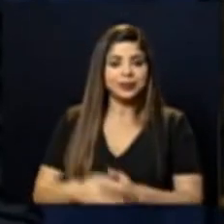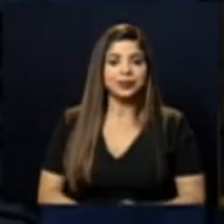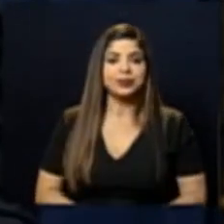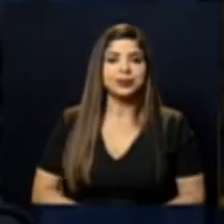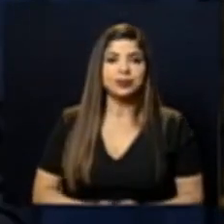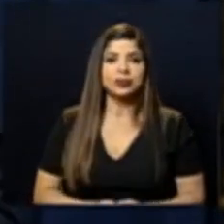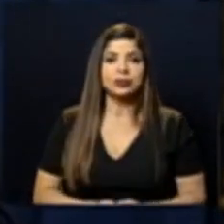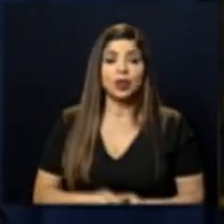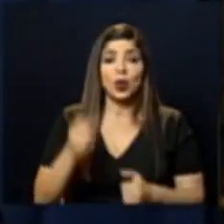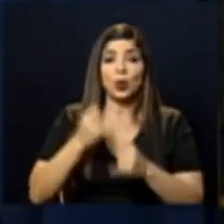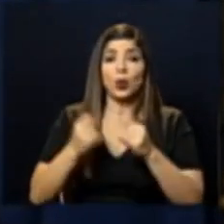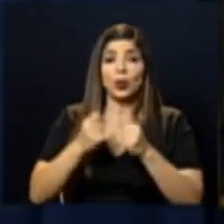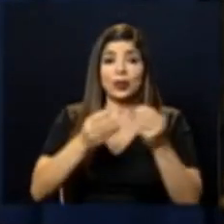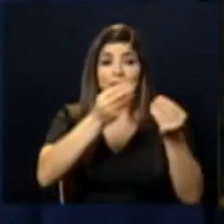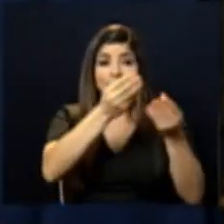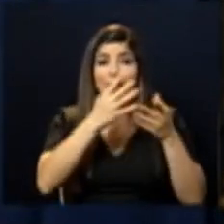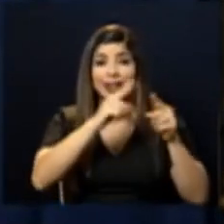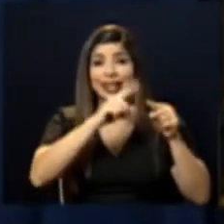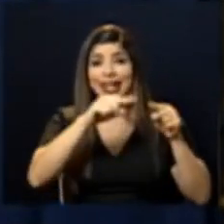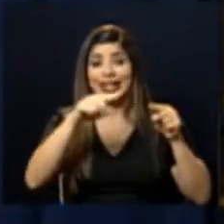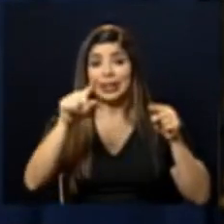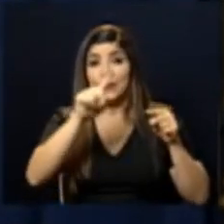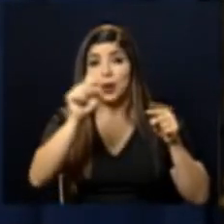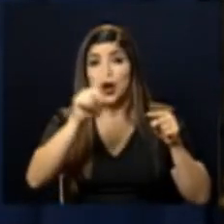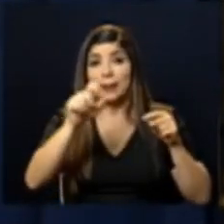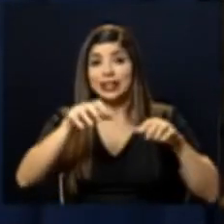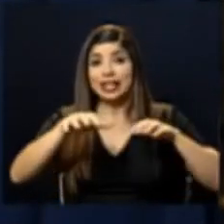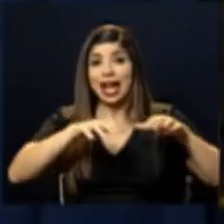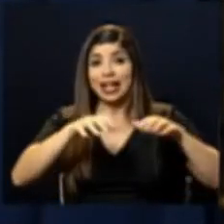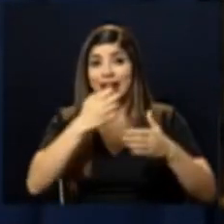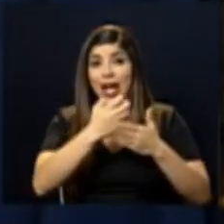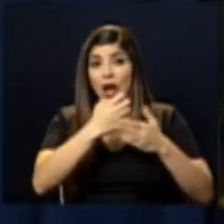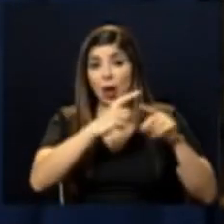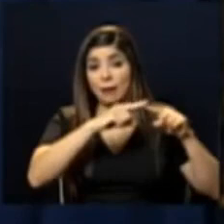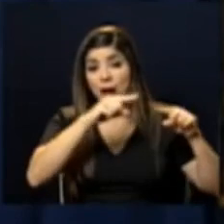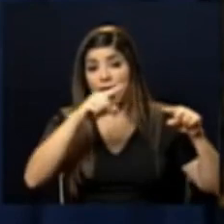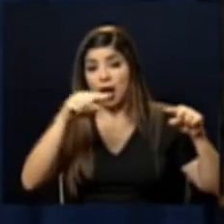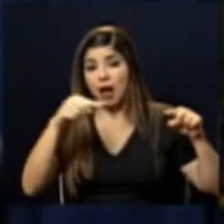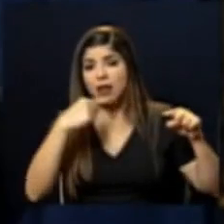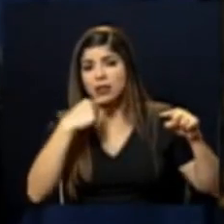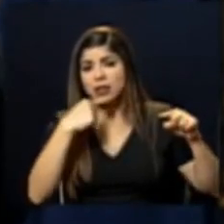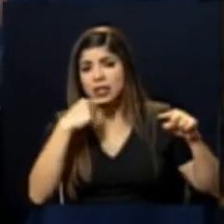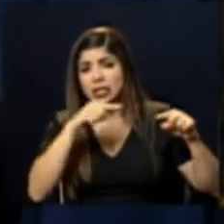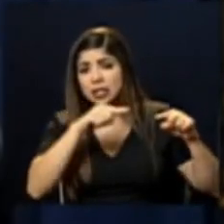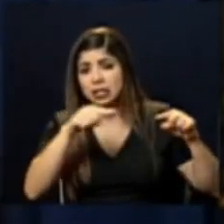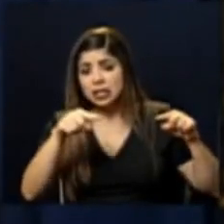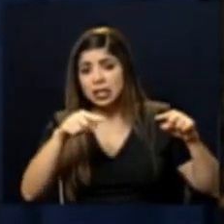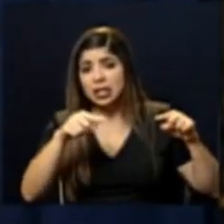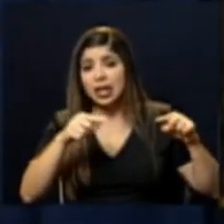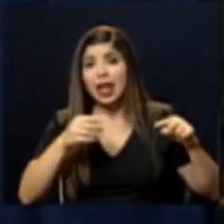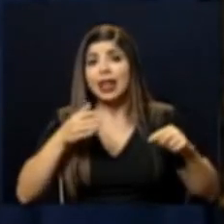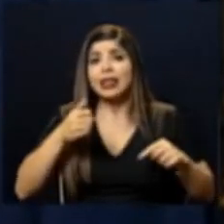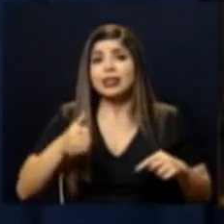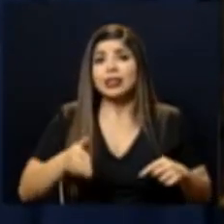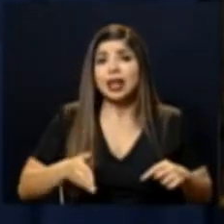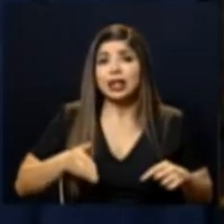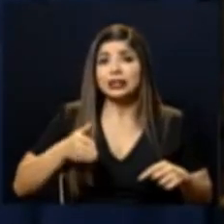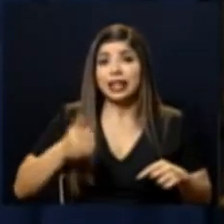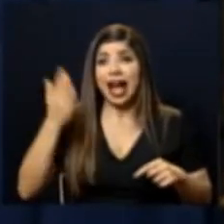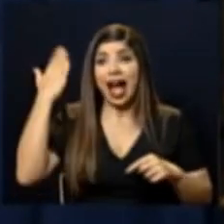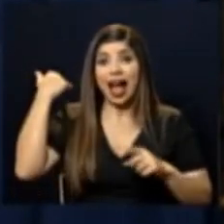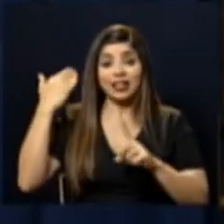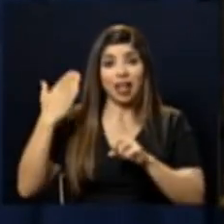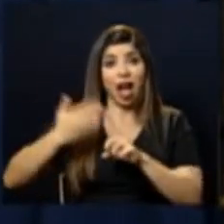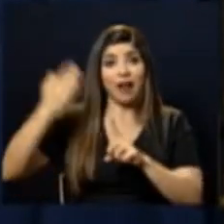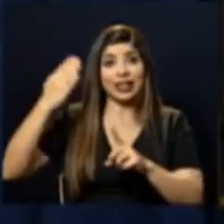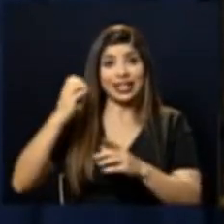Los últimos datos del índice mensual de actividad económica indican que el proceso de desaceleración que afectó a la